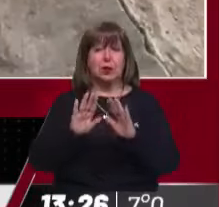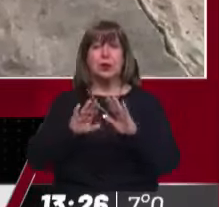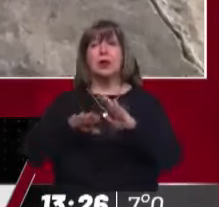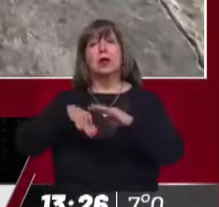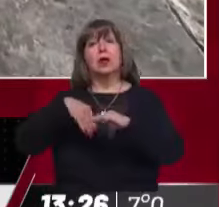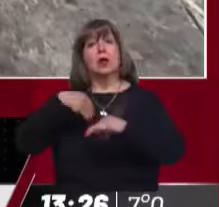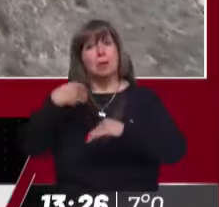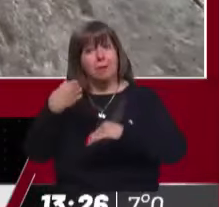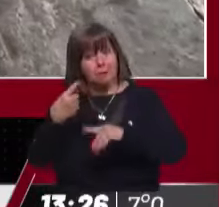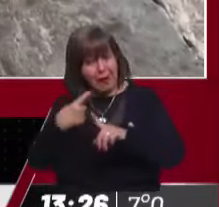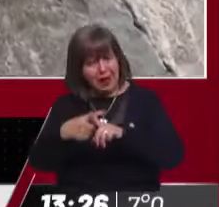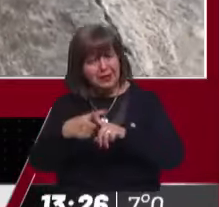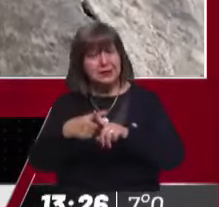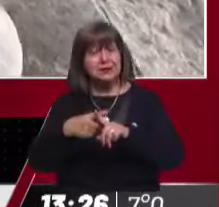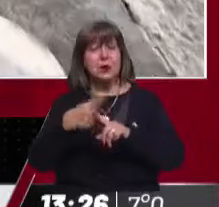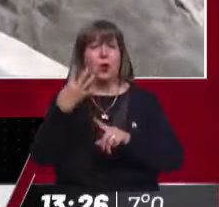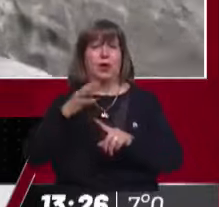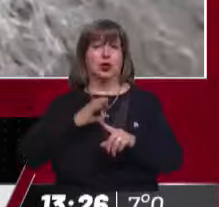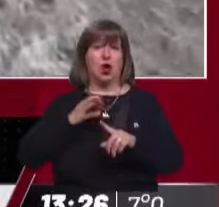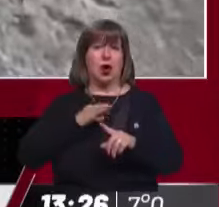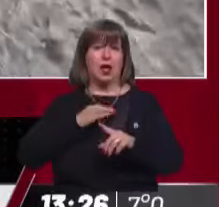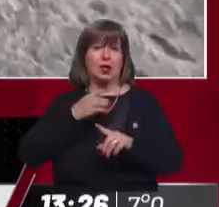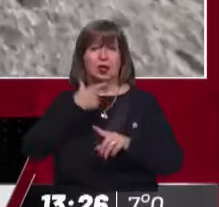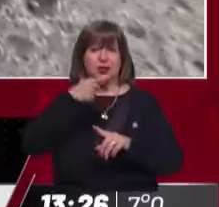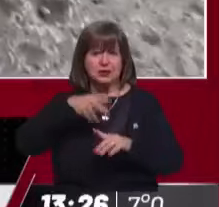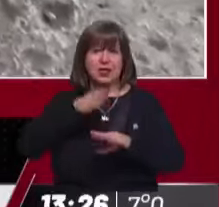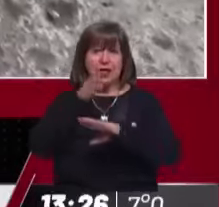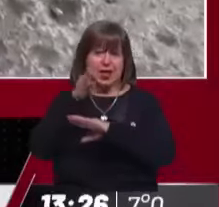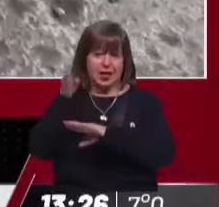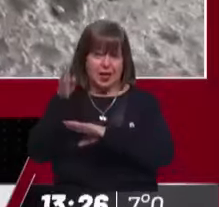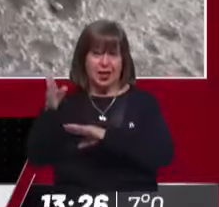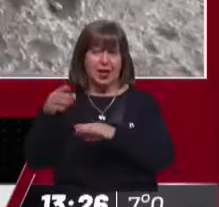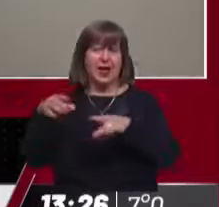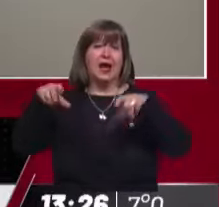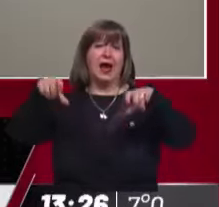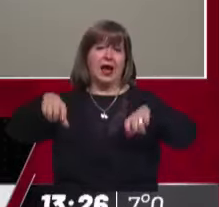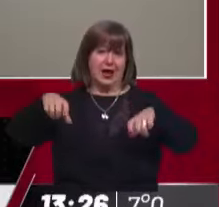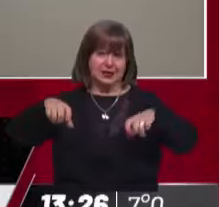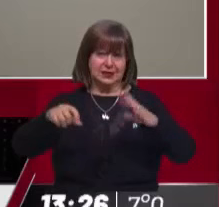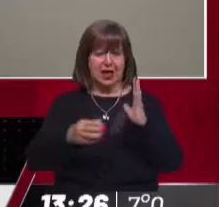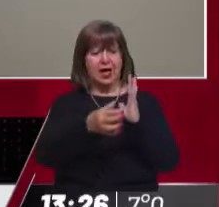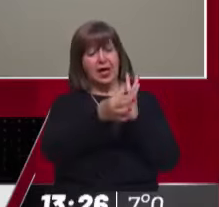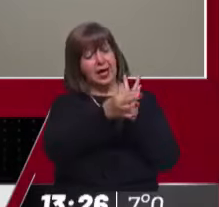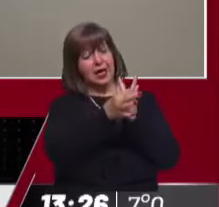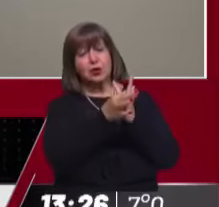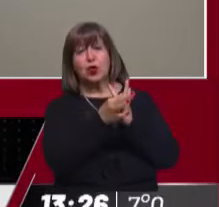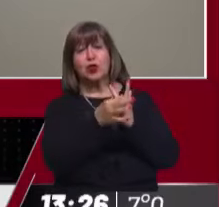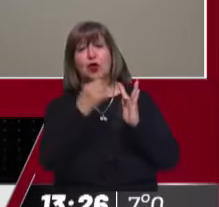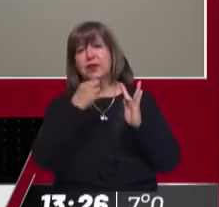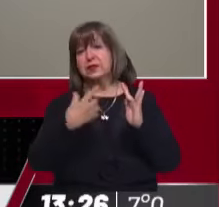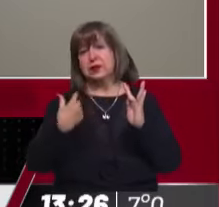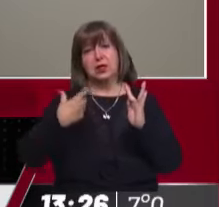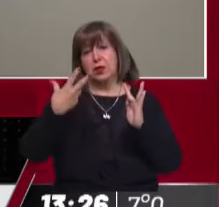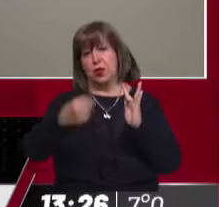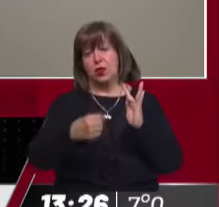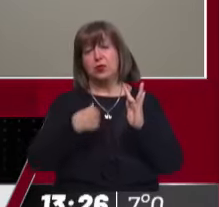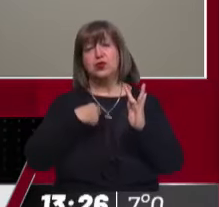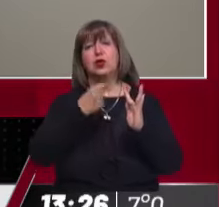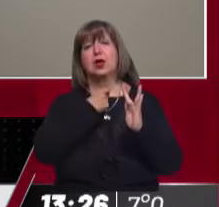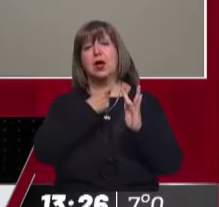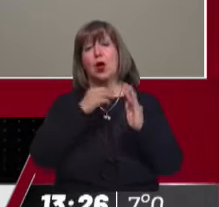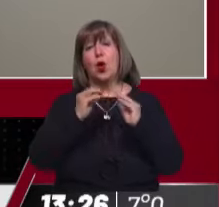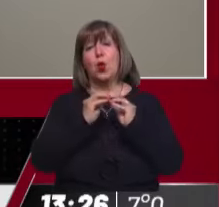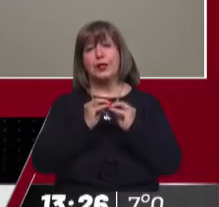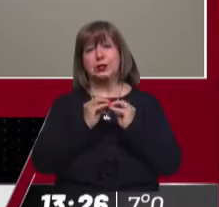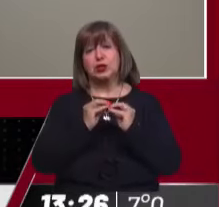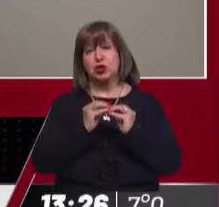que saben de la justicia y están en contacto permanente con el Ministerio de Seguridad, ¿qué se ha hecho mal, digamos, para que estos hechos sigan ocurriendo?